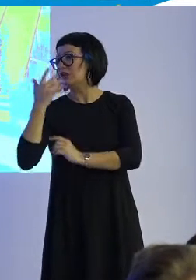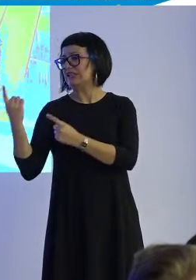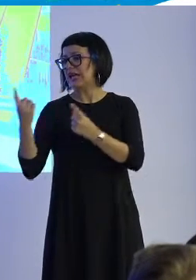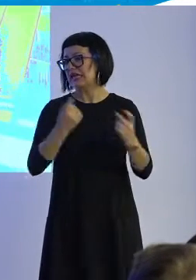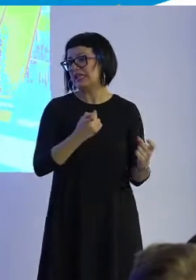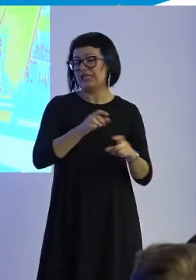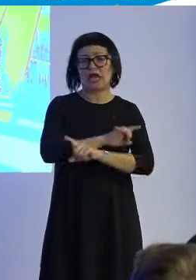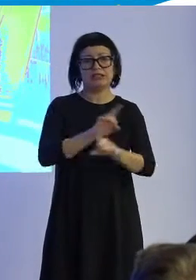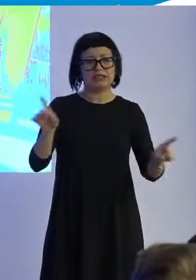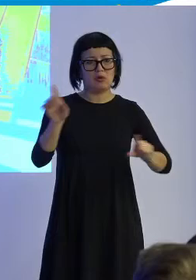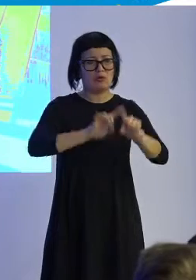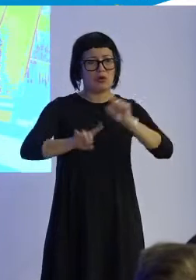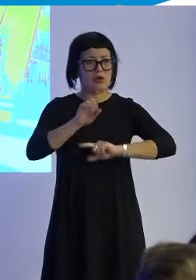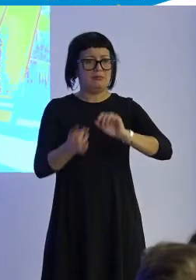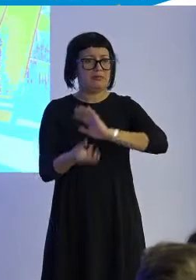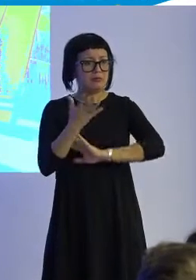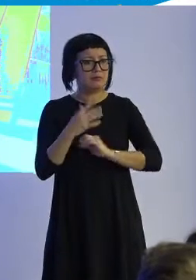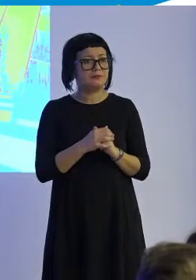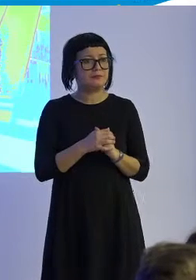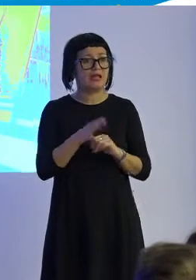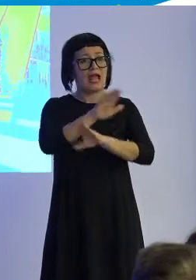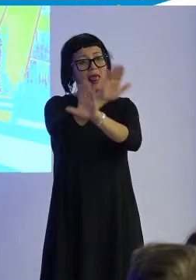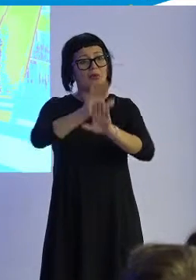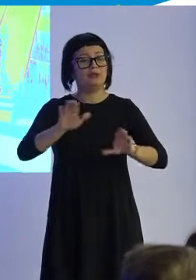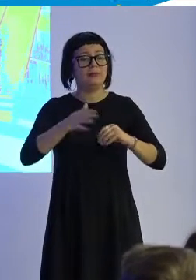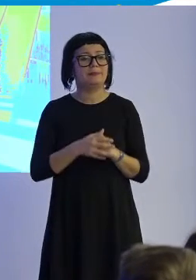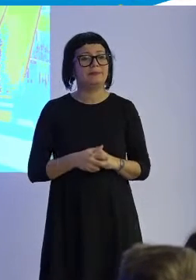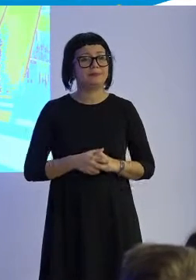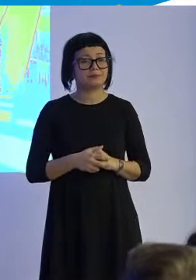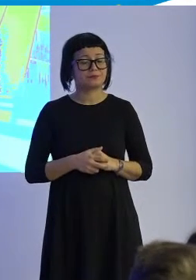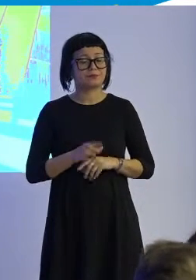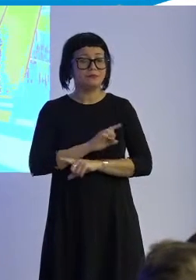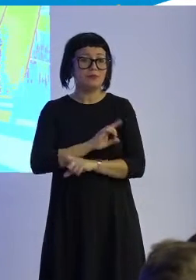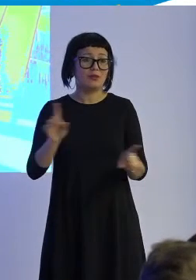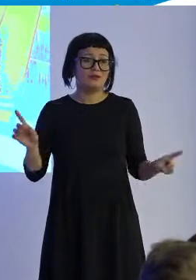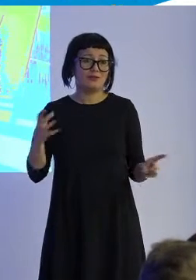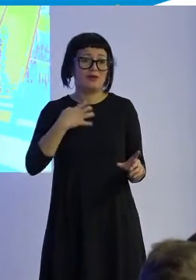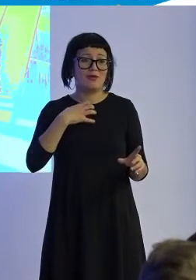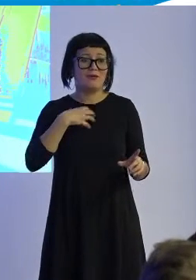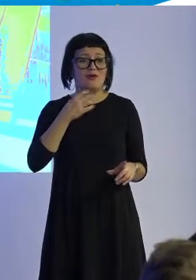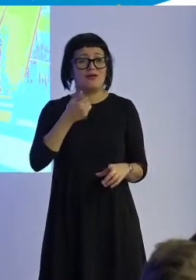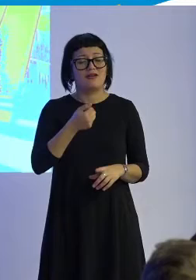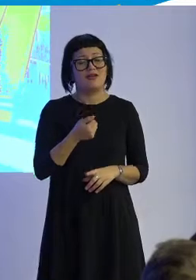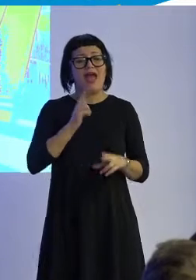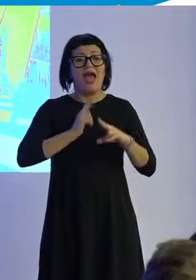tampoco machacarlos con demasiada información. Y la última, tampoco me podía ir sin poner Iron Man.